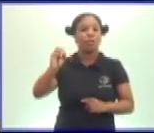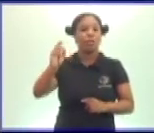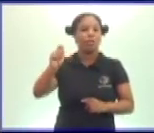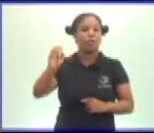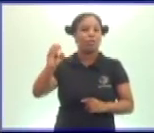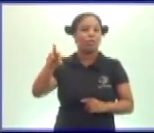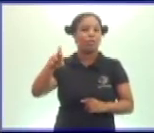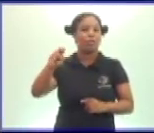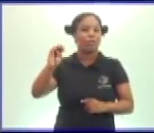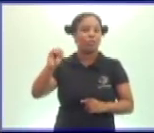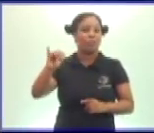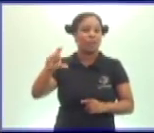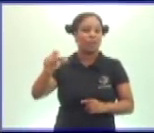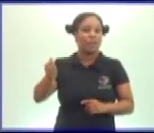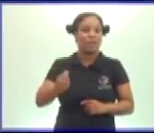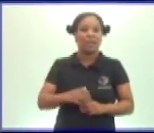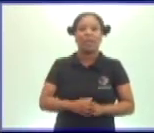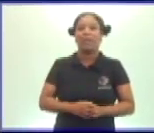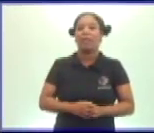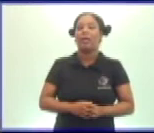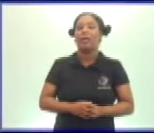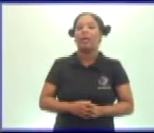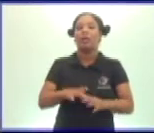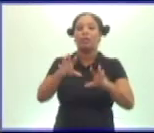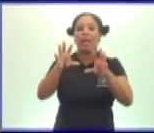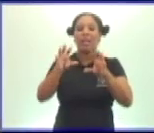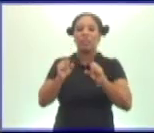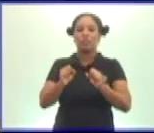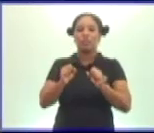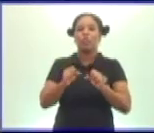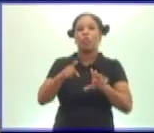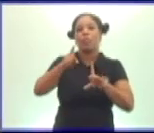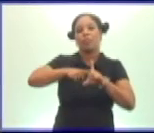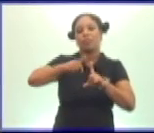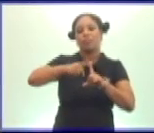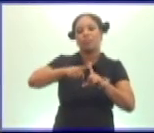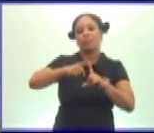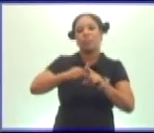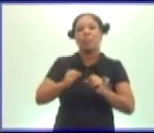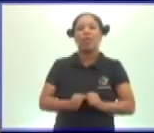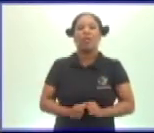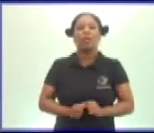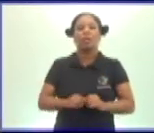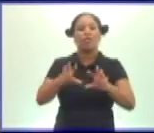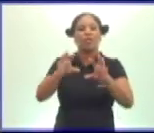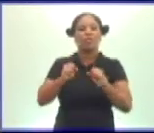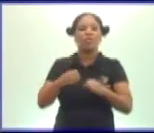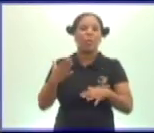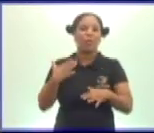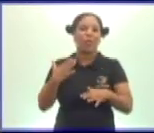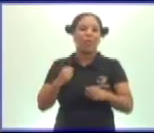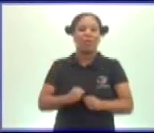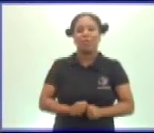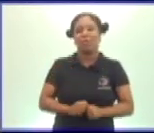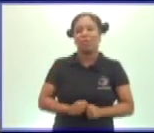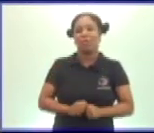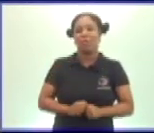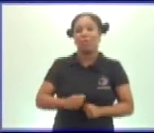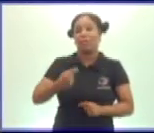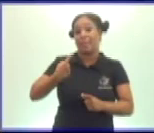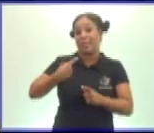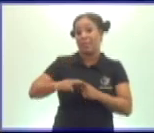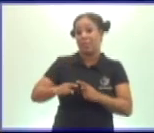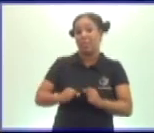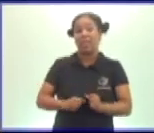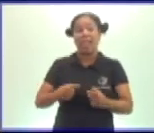partículas del soluto y el disolvente es energía que debe absorberse para liberar las partículas del soluto y disolvente, y la